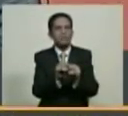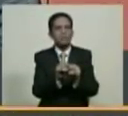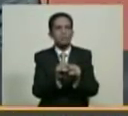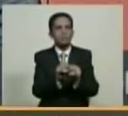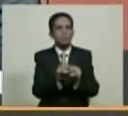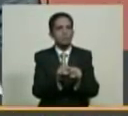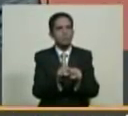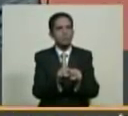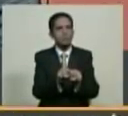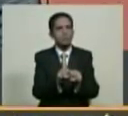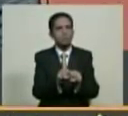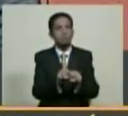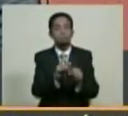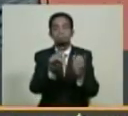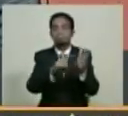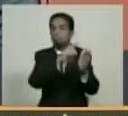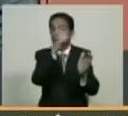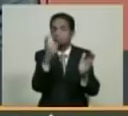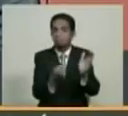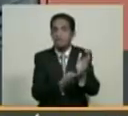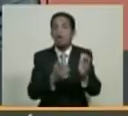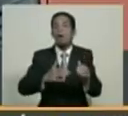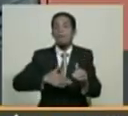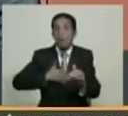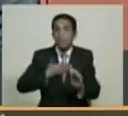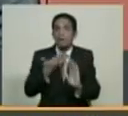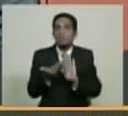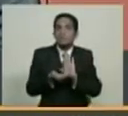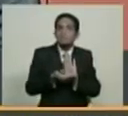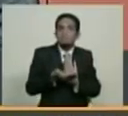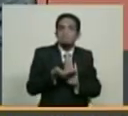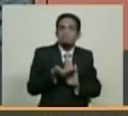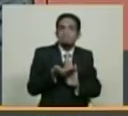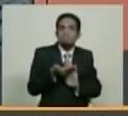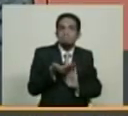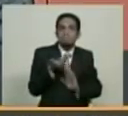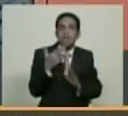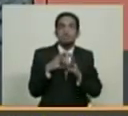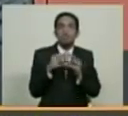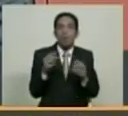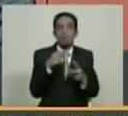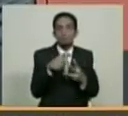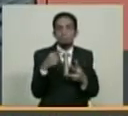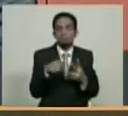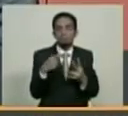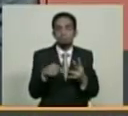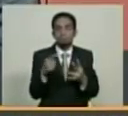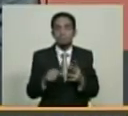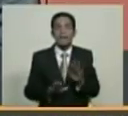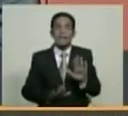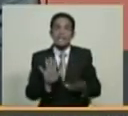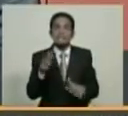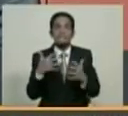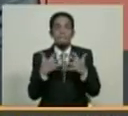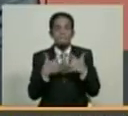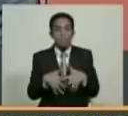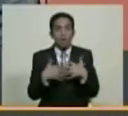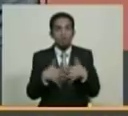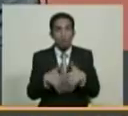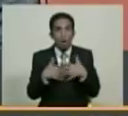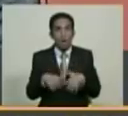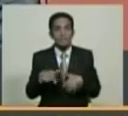calzamos y en general que podamos incrementar en todos los rubros de los 15 motores del desarrollo